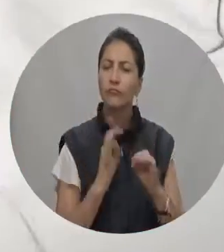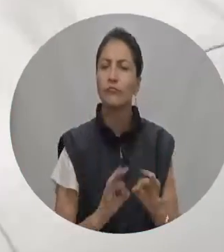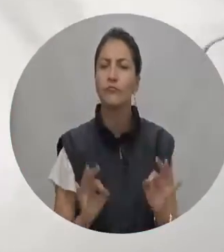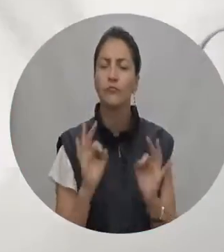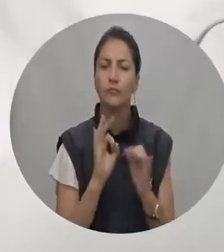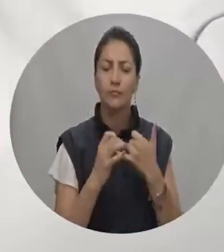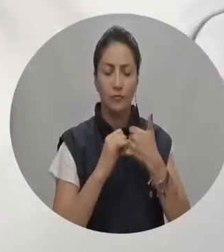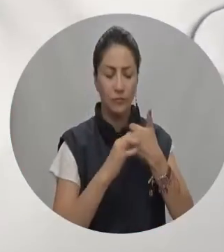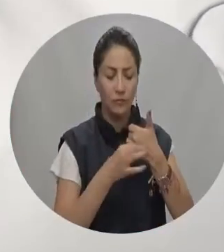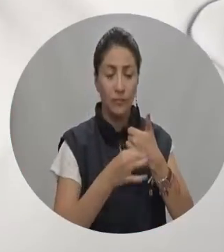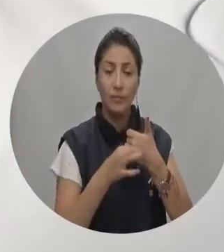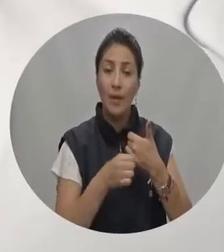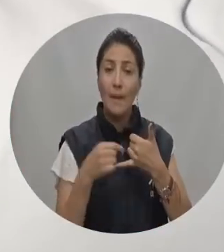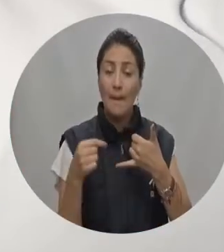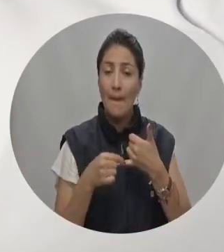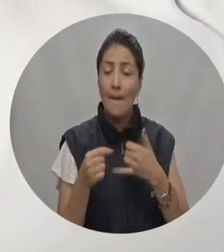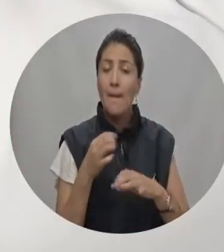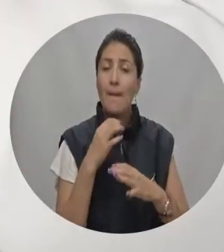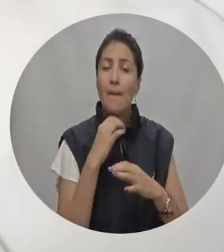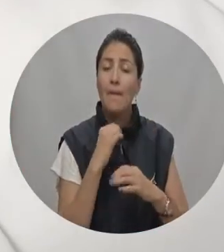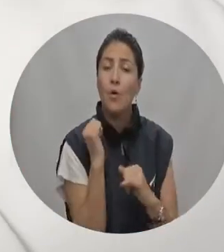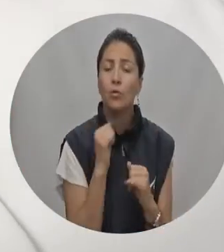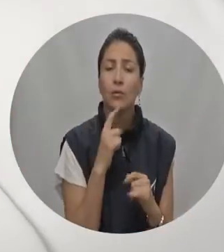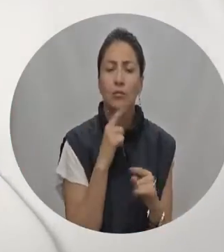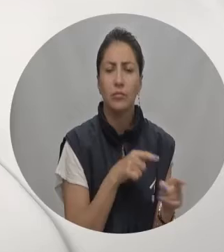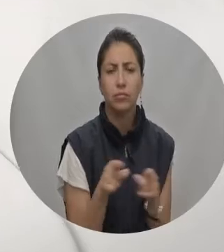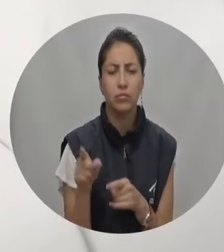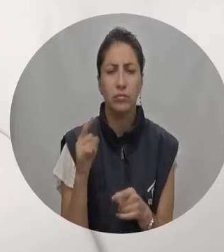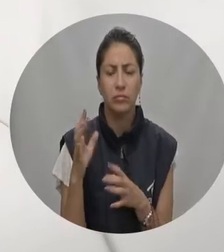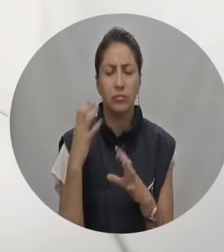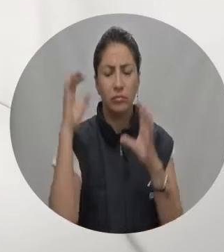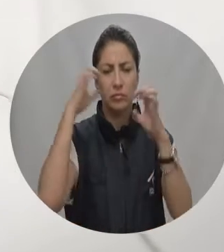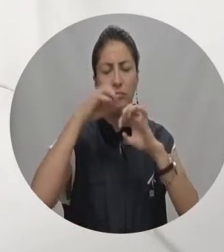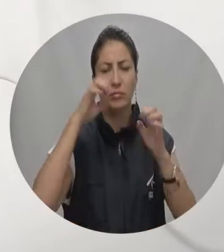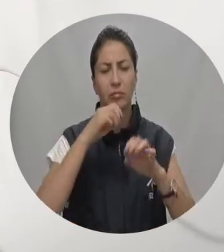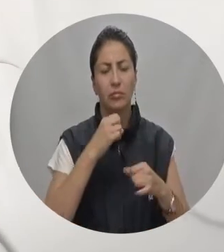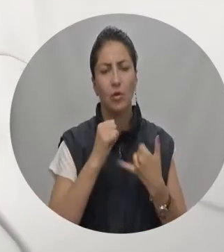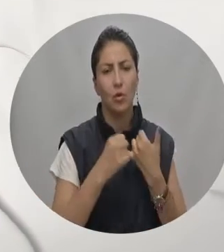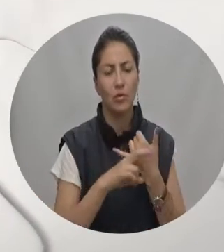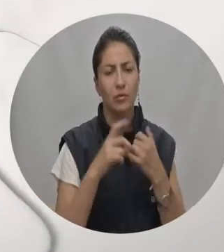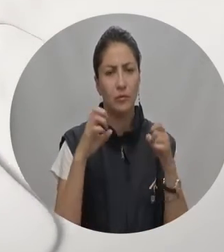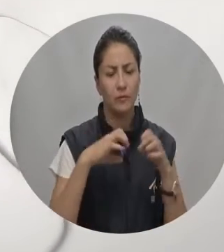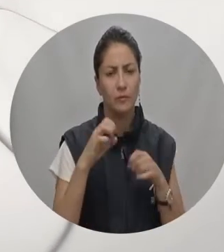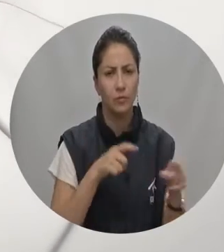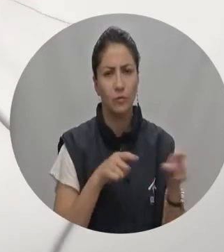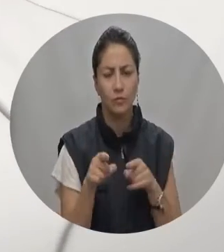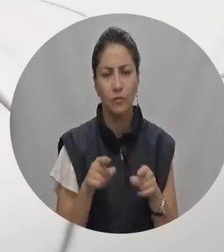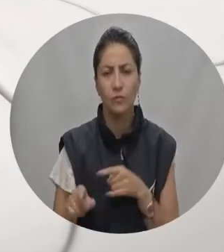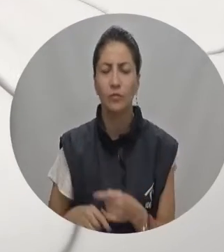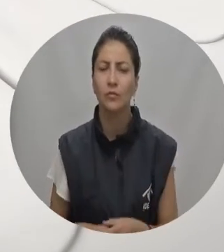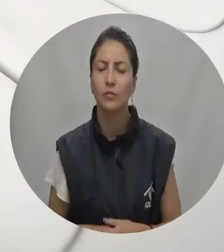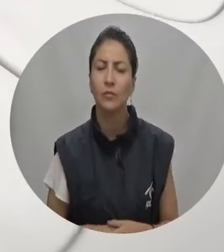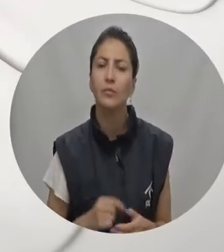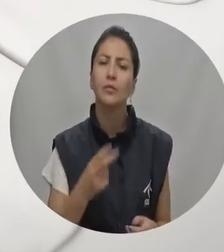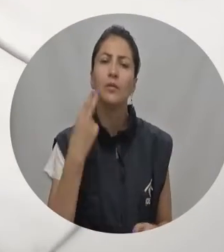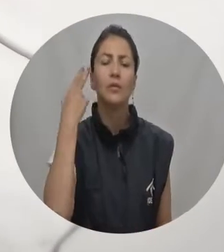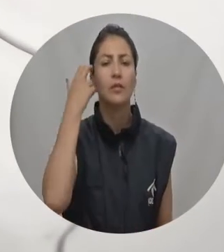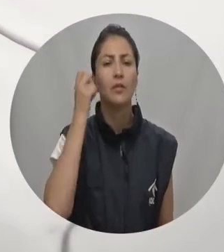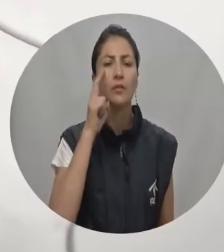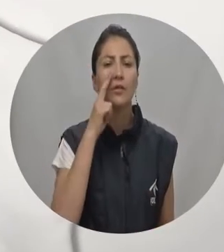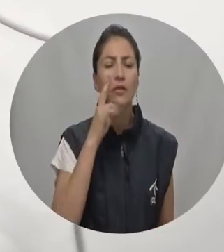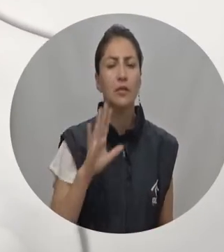importantes. Bogotá y su sabana despiertan con cielos cerrados y nubosos. Habrá lluvias leves sobre el oriente de la